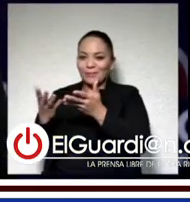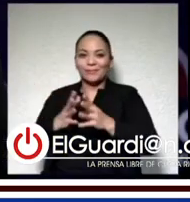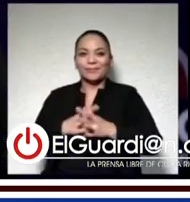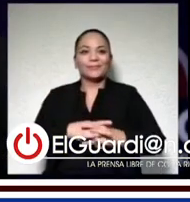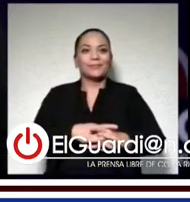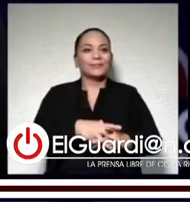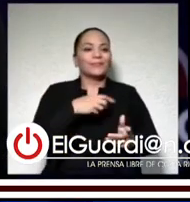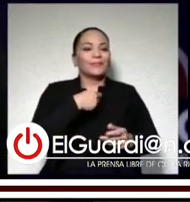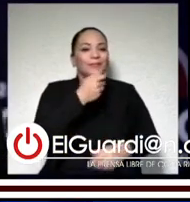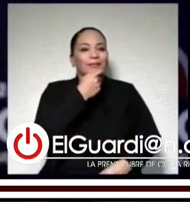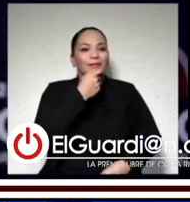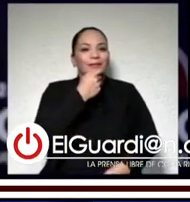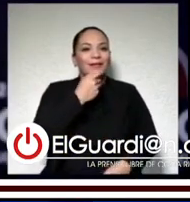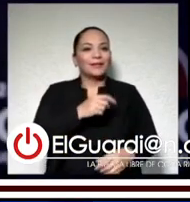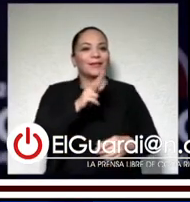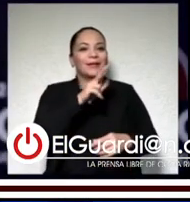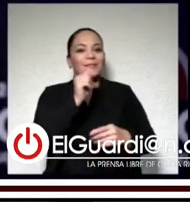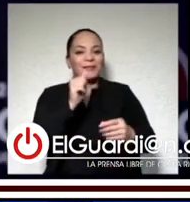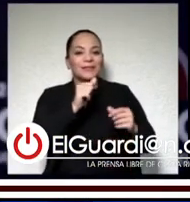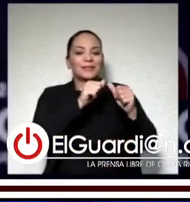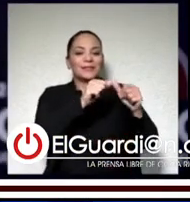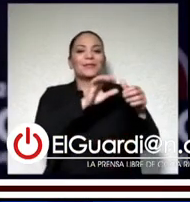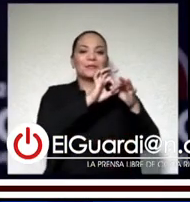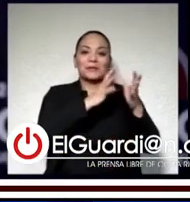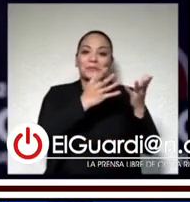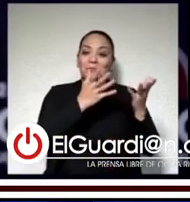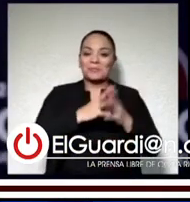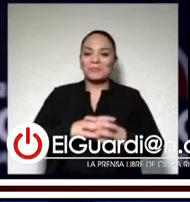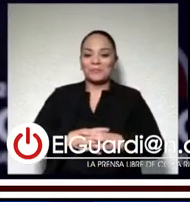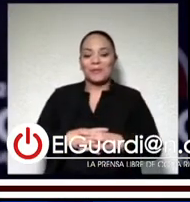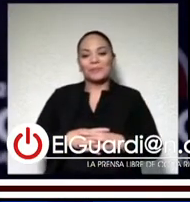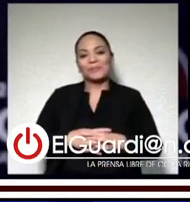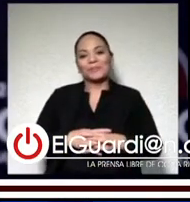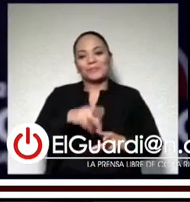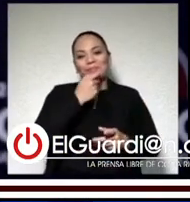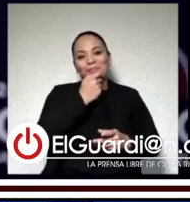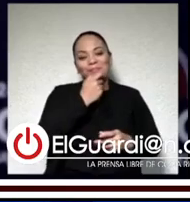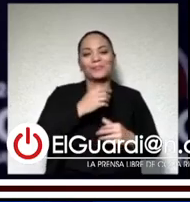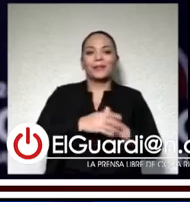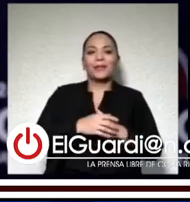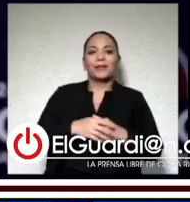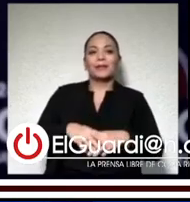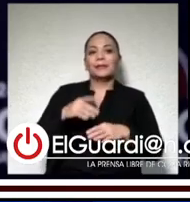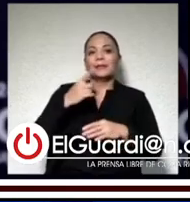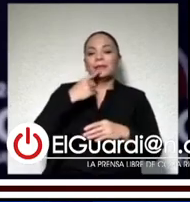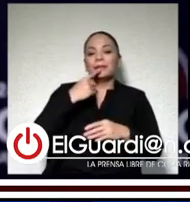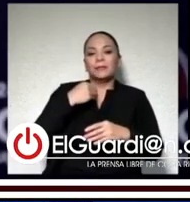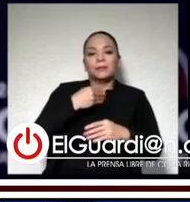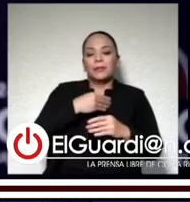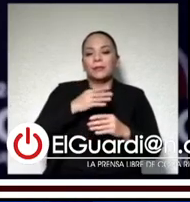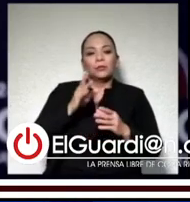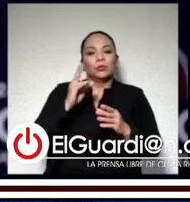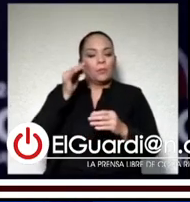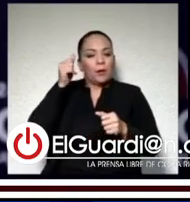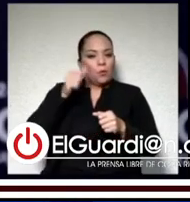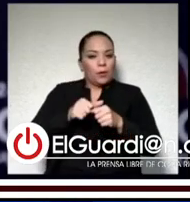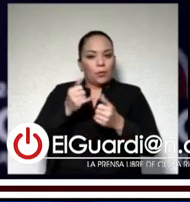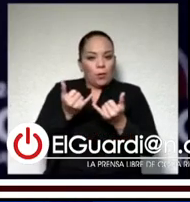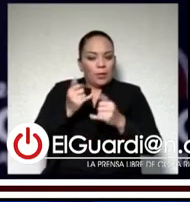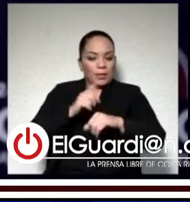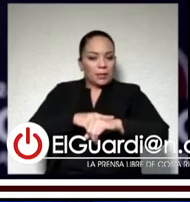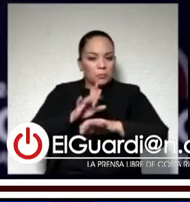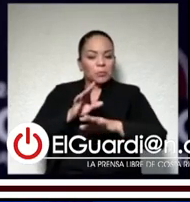Relación de tres meses muy estable. Okay. No preciso ahorita y con mucho gusto se lo doy, todo lo que